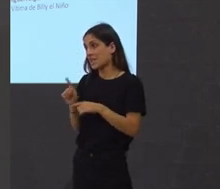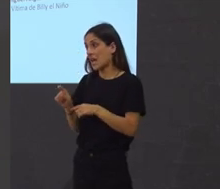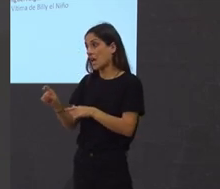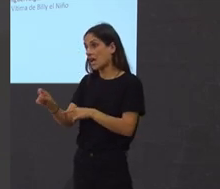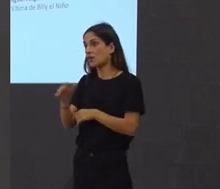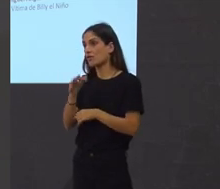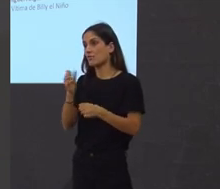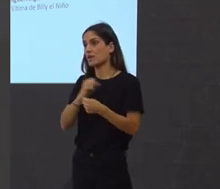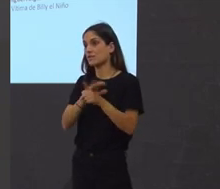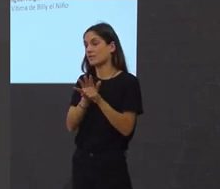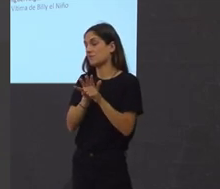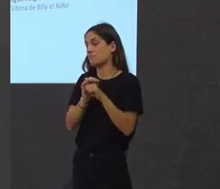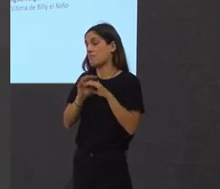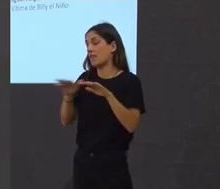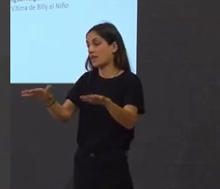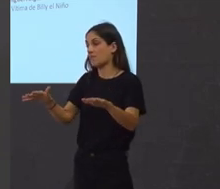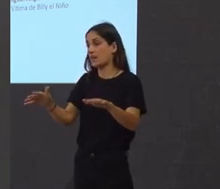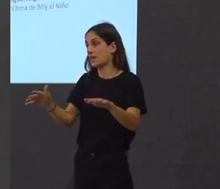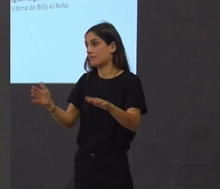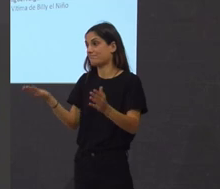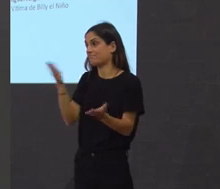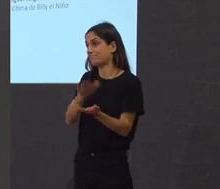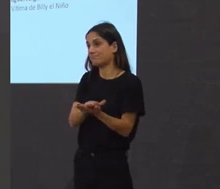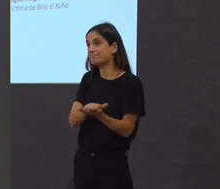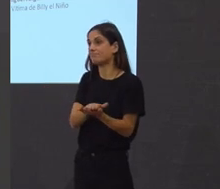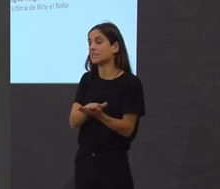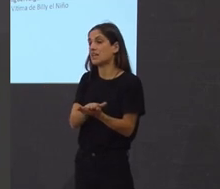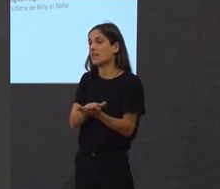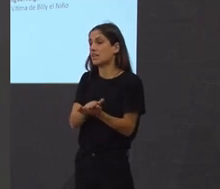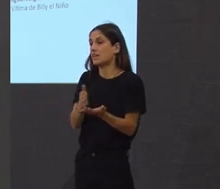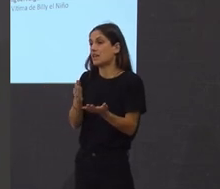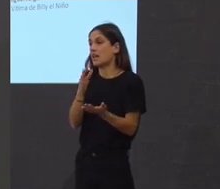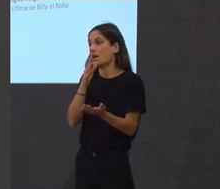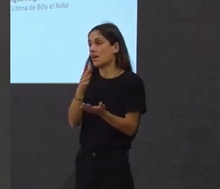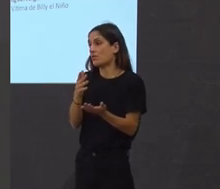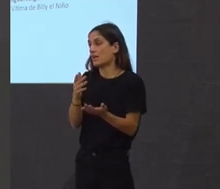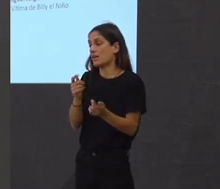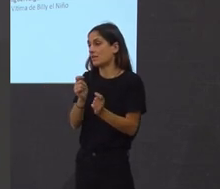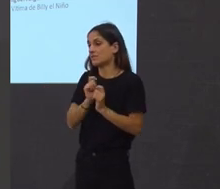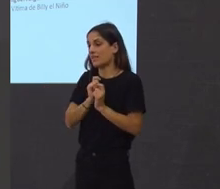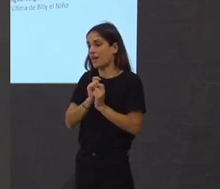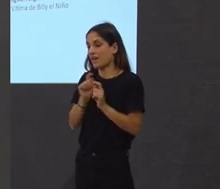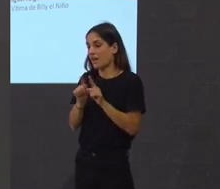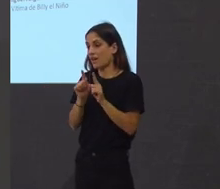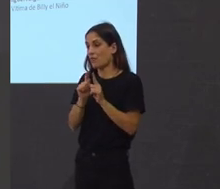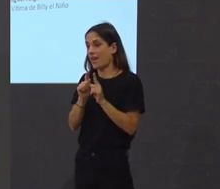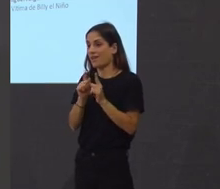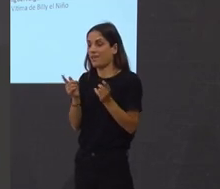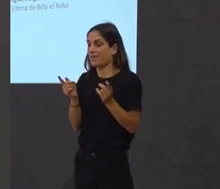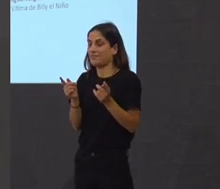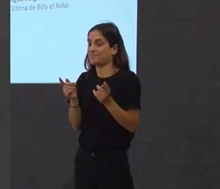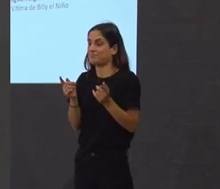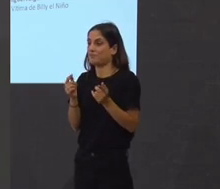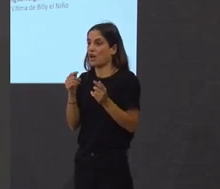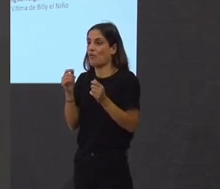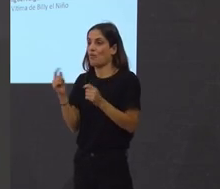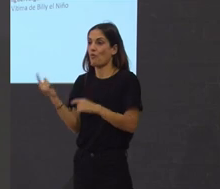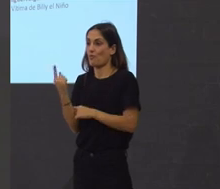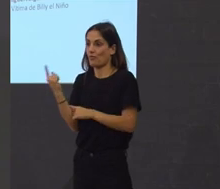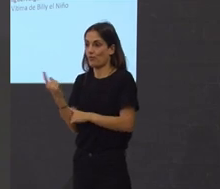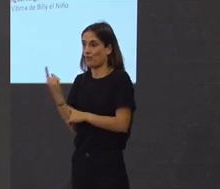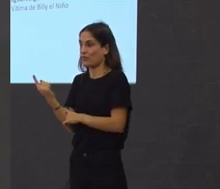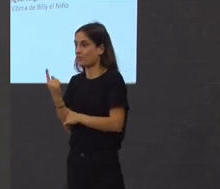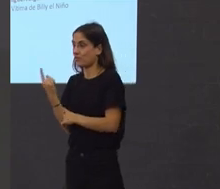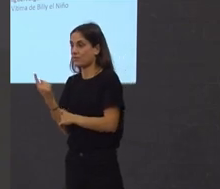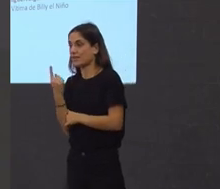llevó a chats edición los sofás a estas jornadas decisión es completamente orfas pero mantenemos siempre a